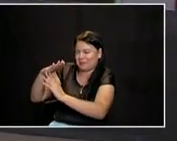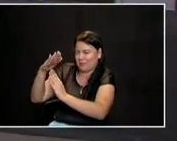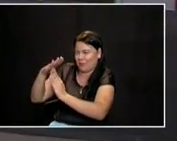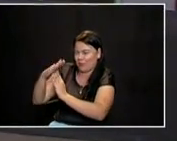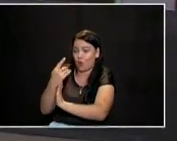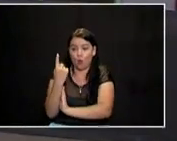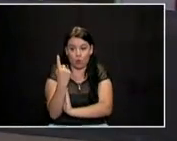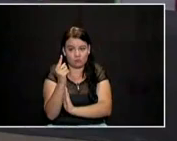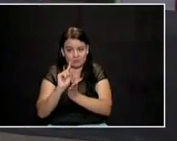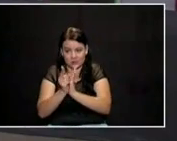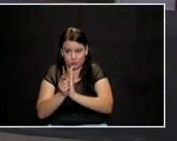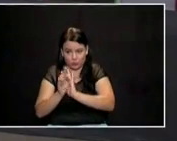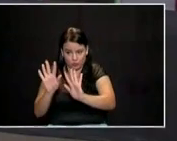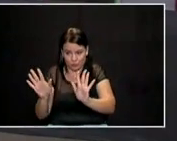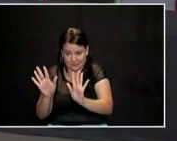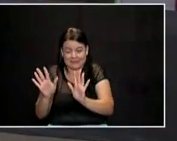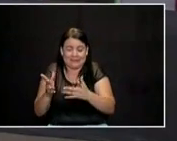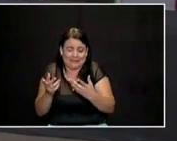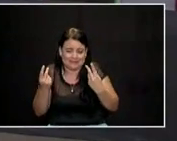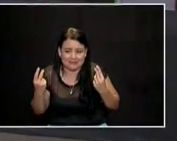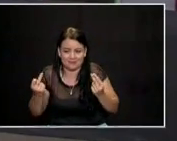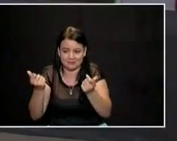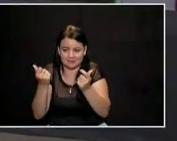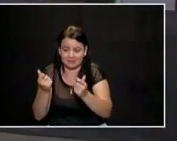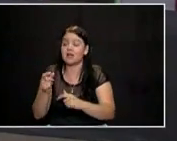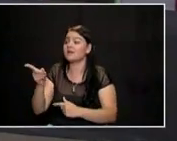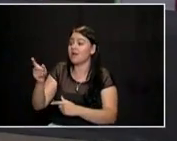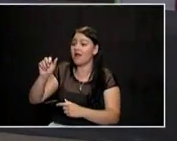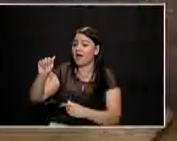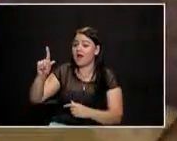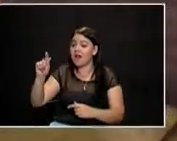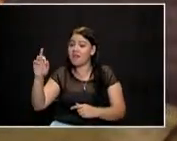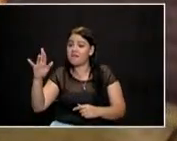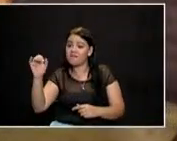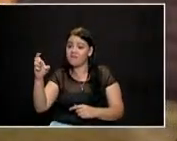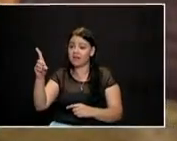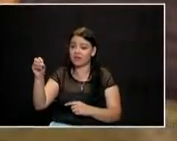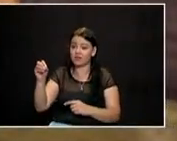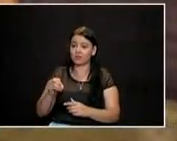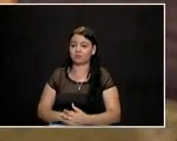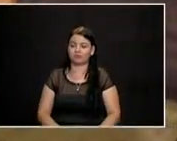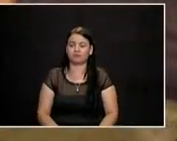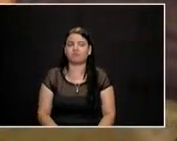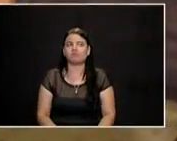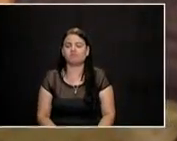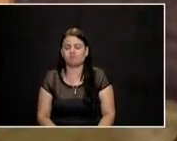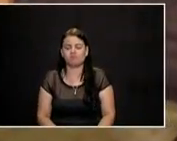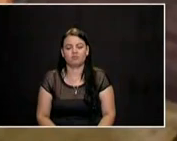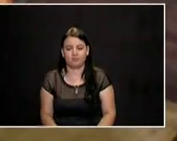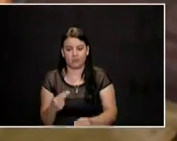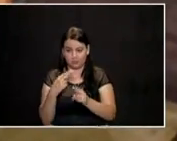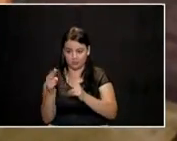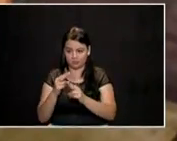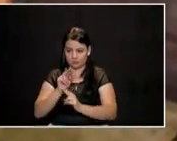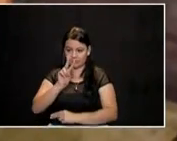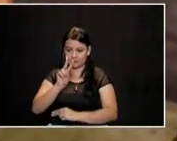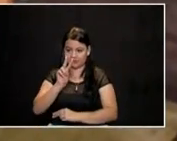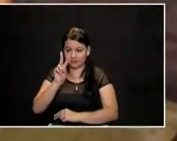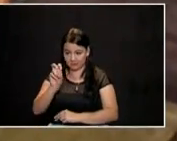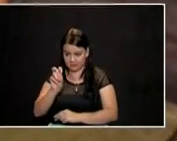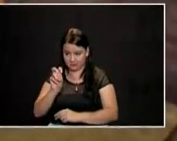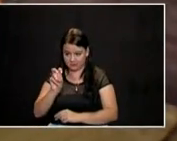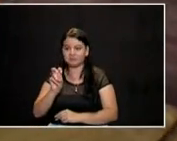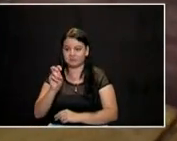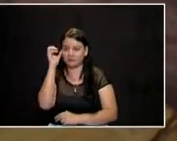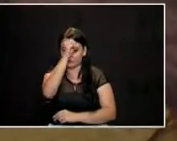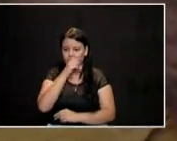minuto para concluir, redondear, para Alfredo Ramos Maya. El 27 de octubre derrotaremos el modelo que nos